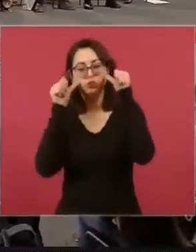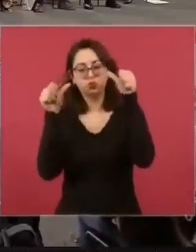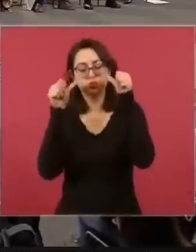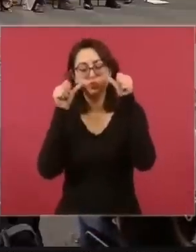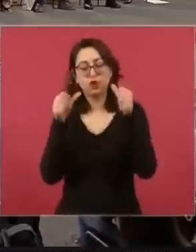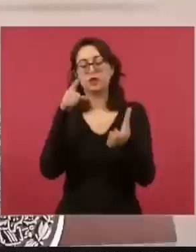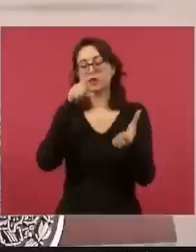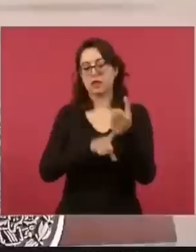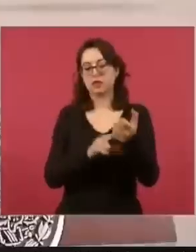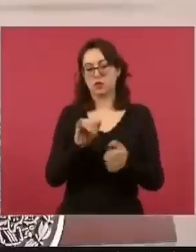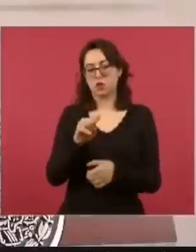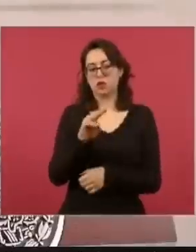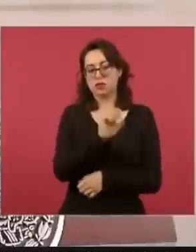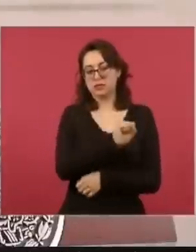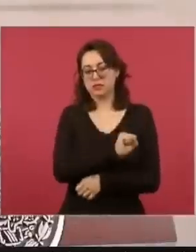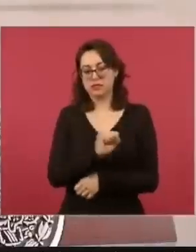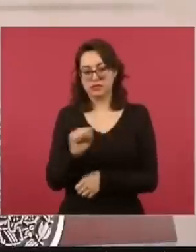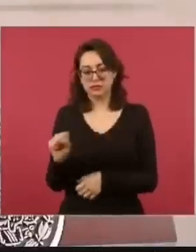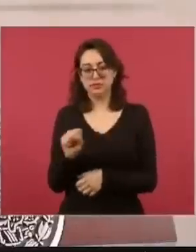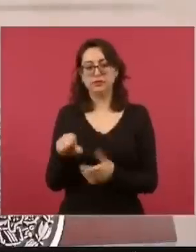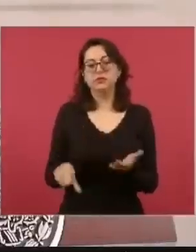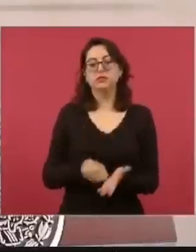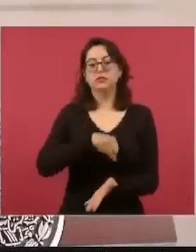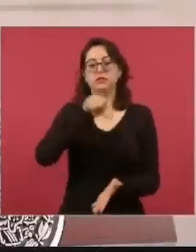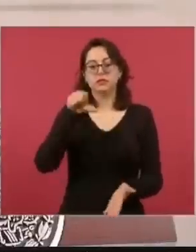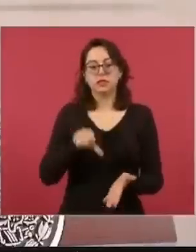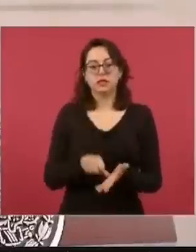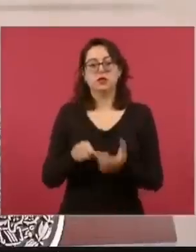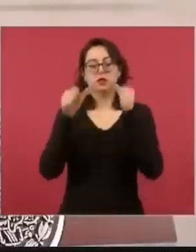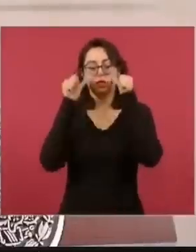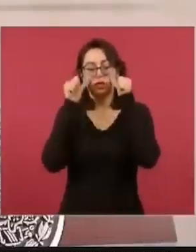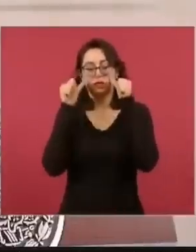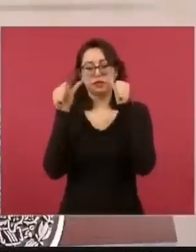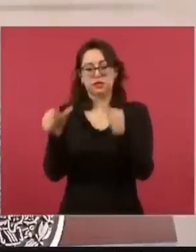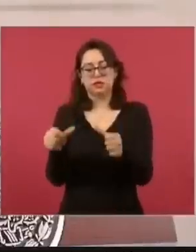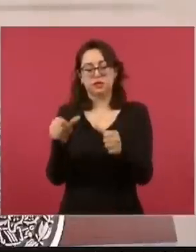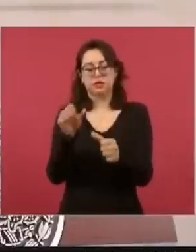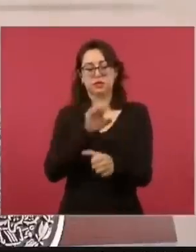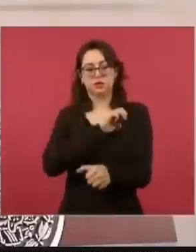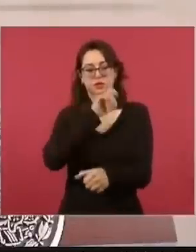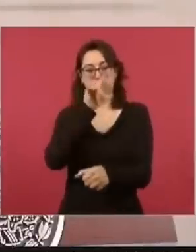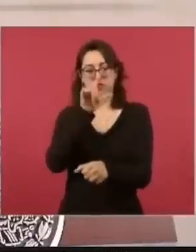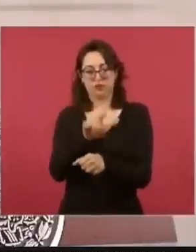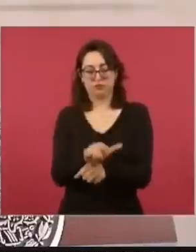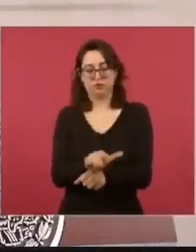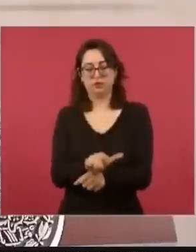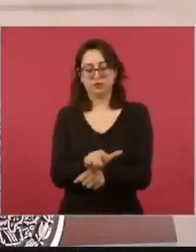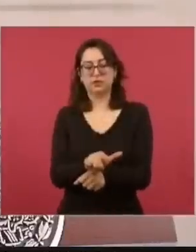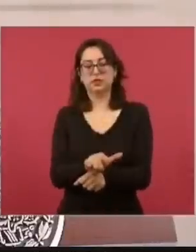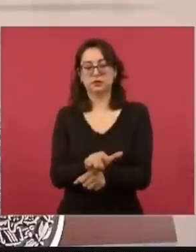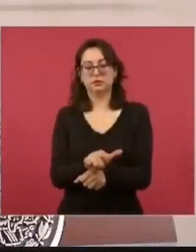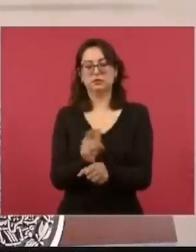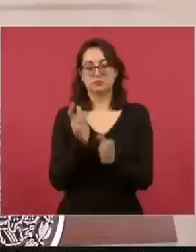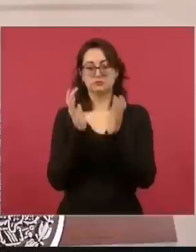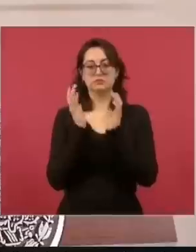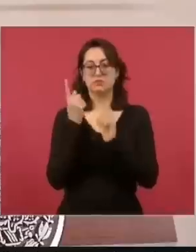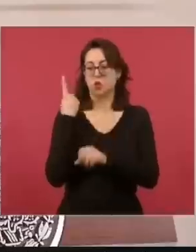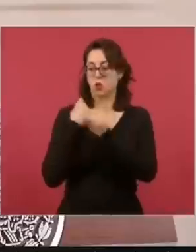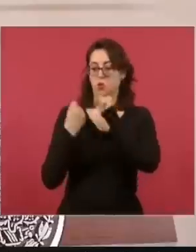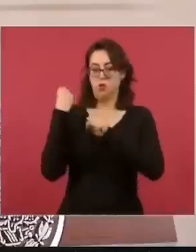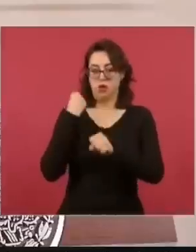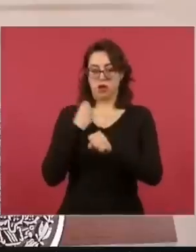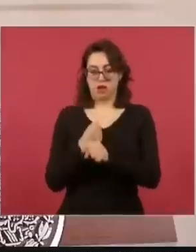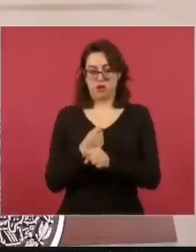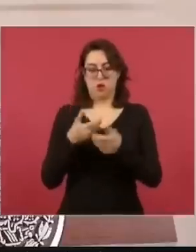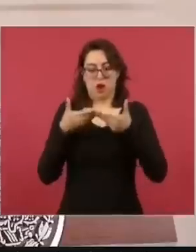en unidades del IMSS incluido ya el centro de atención inmediata para casos especiales el caice que se echó a andar el año